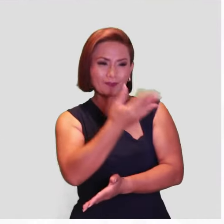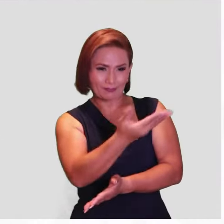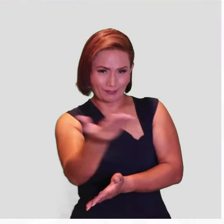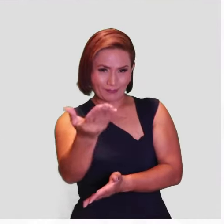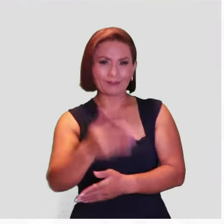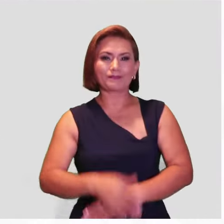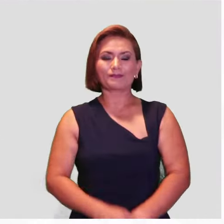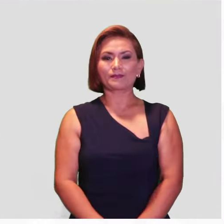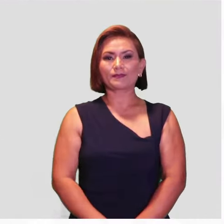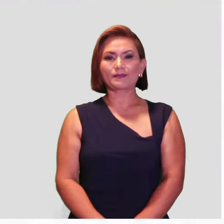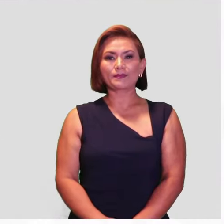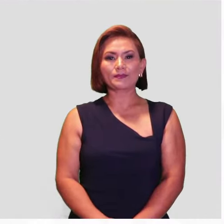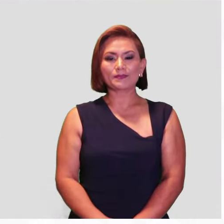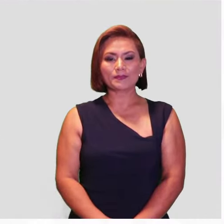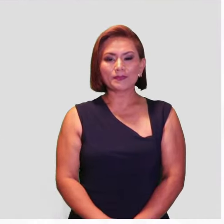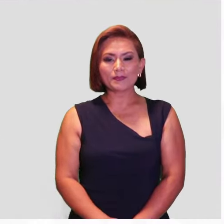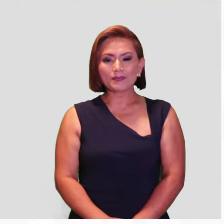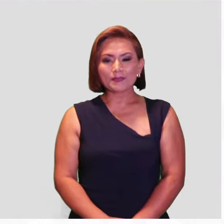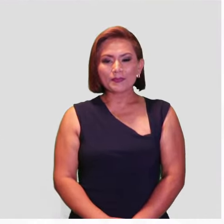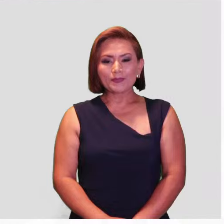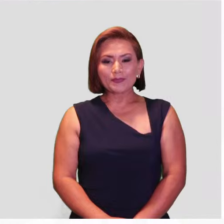intervención. Adelante, candidato, lo escuchamos.